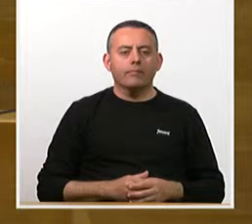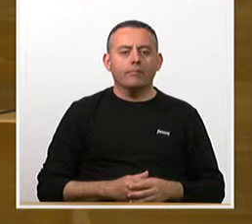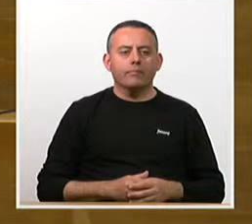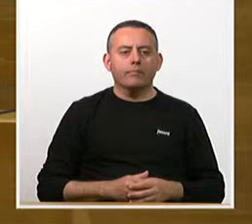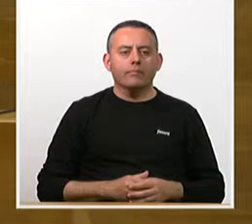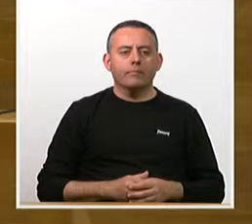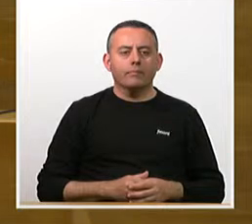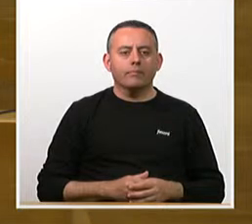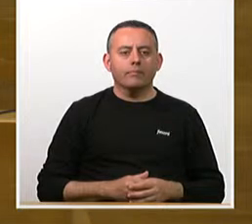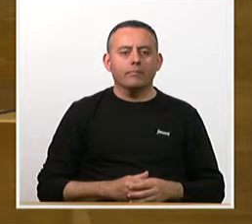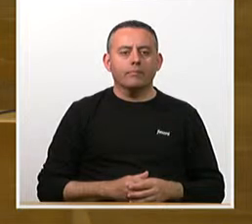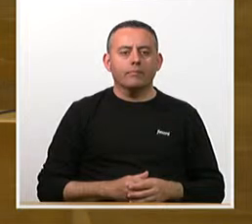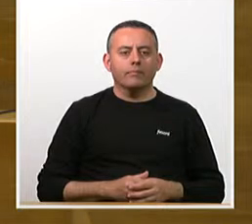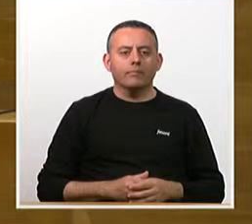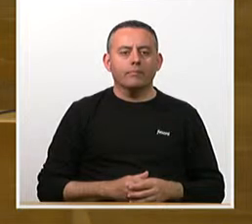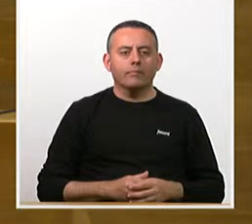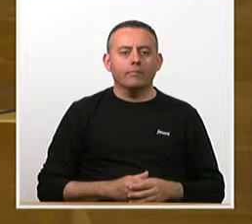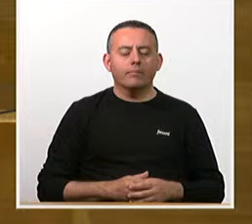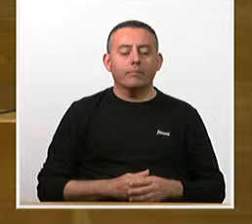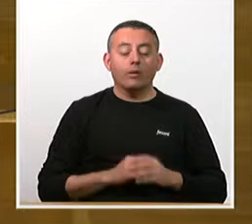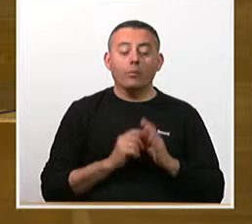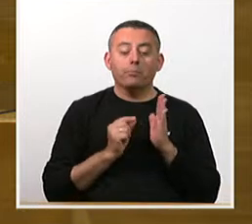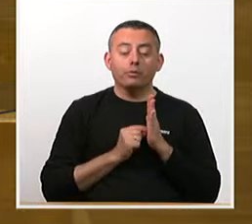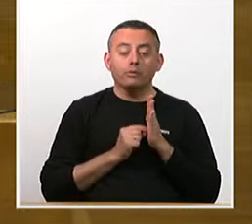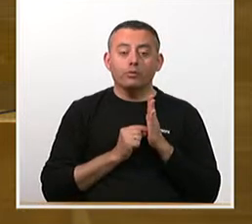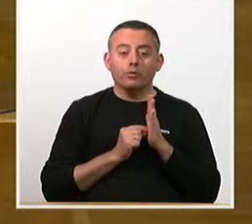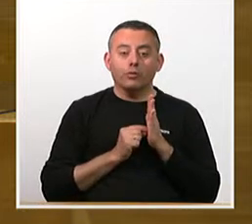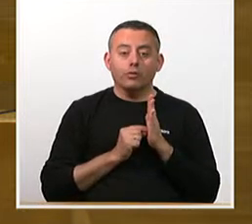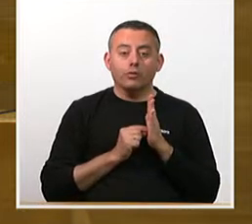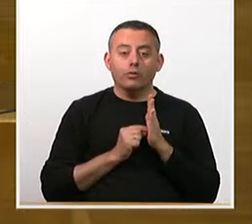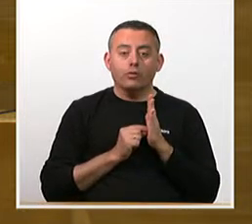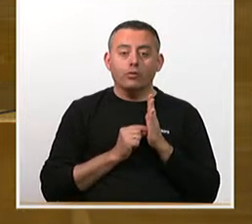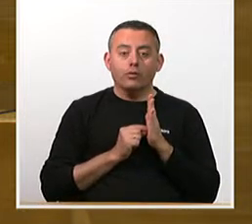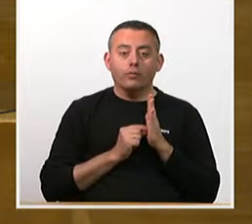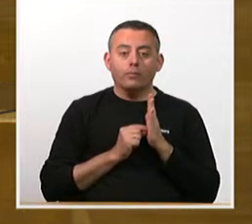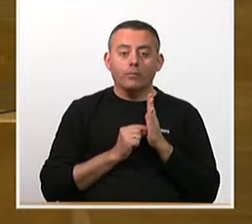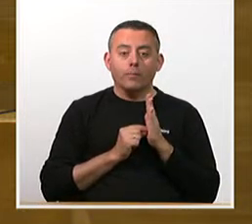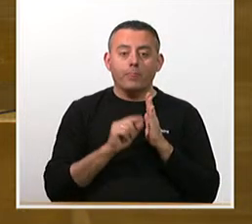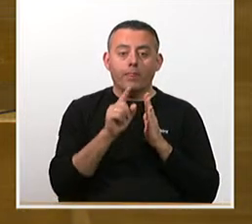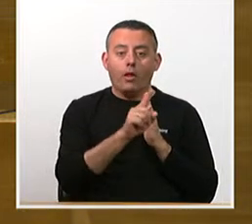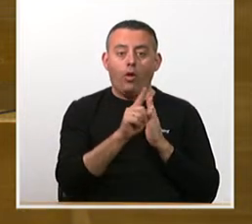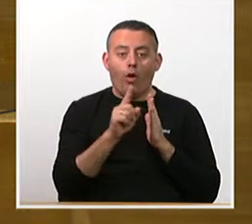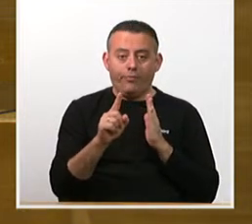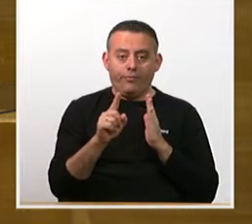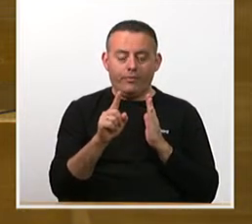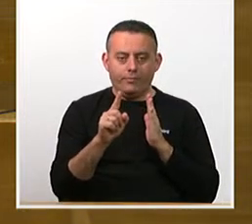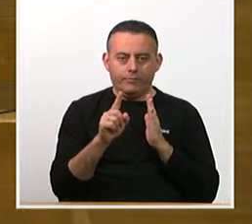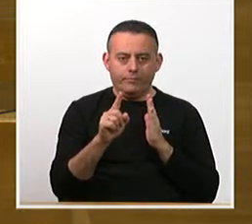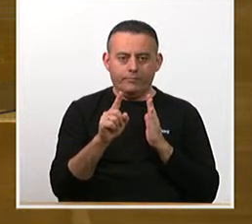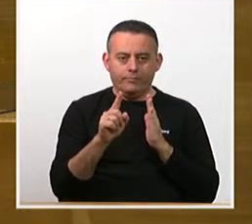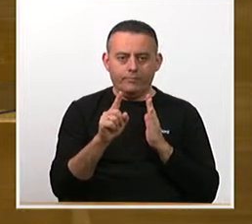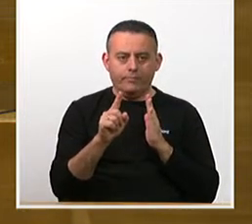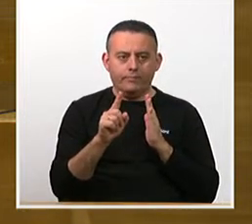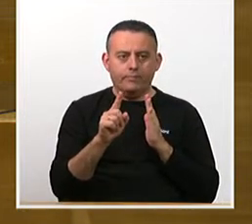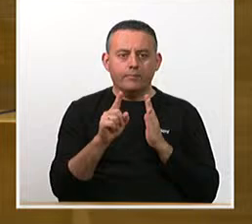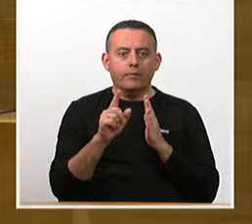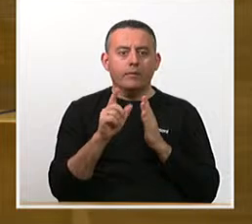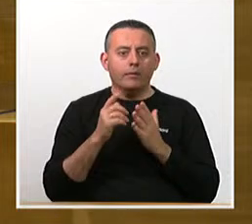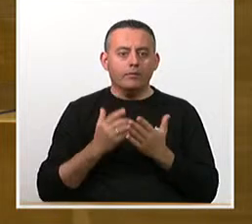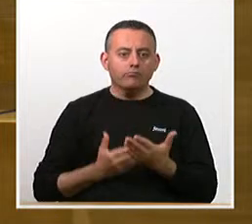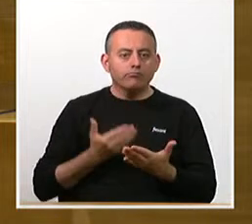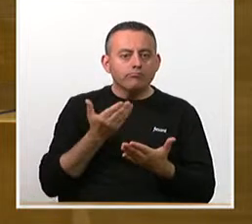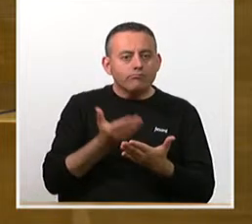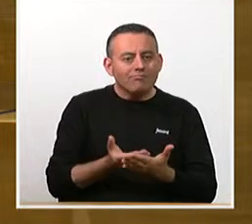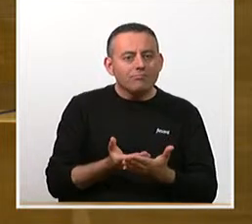subsiguiente votación el punto 11 del orden del día toma en consideración de la